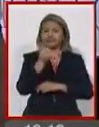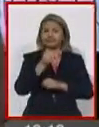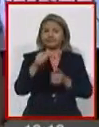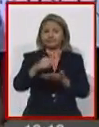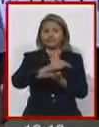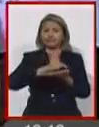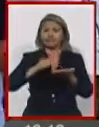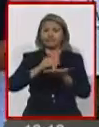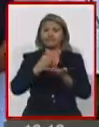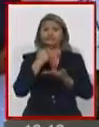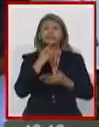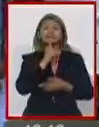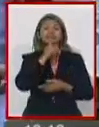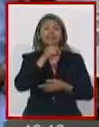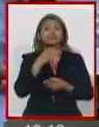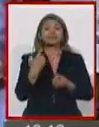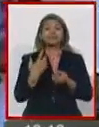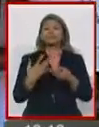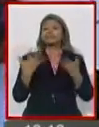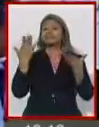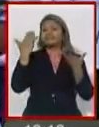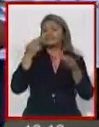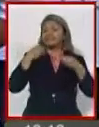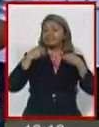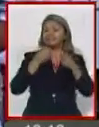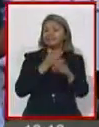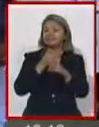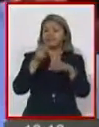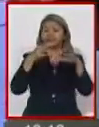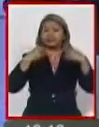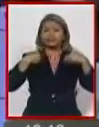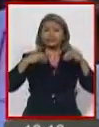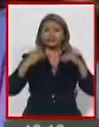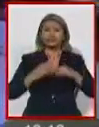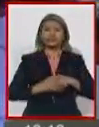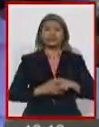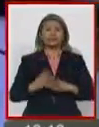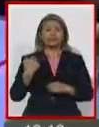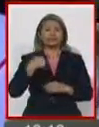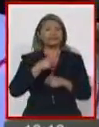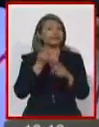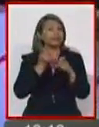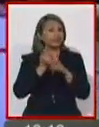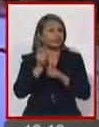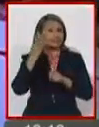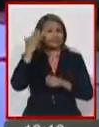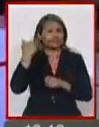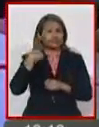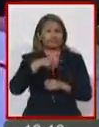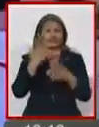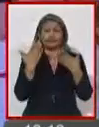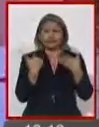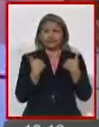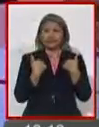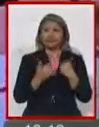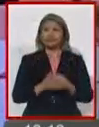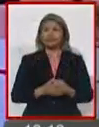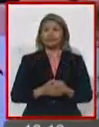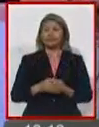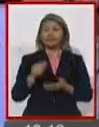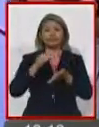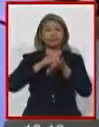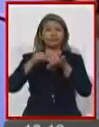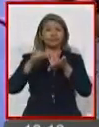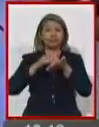en la rotonda. Ellos aseguran que les quitan clientes y perjudican su venta. Nos quedamos perjudicados porque nosotros tenemos las deudas